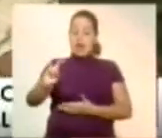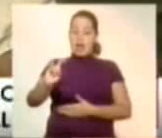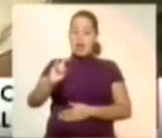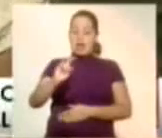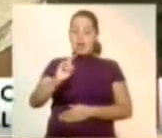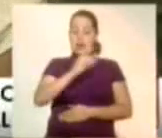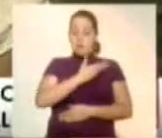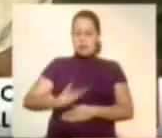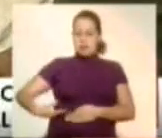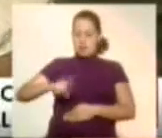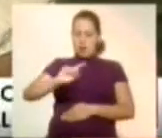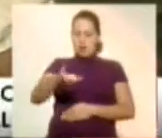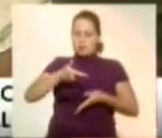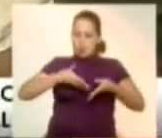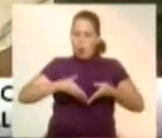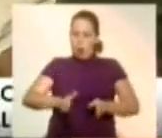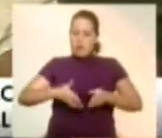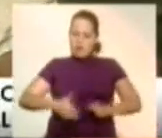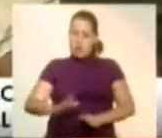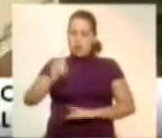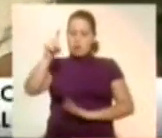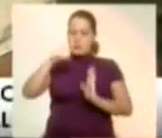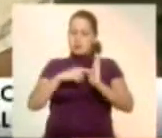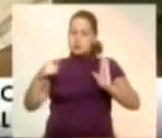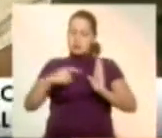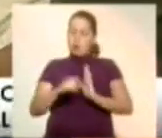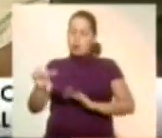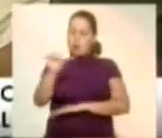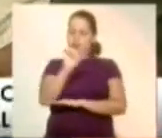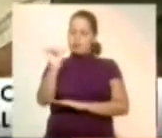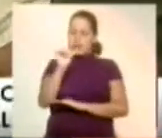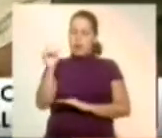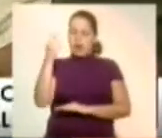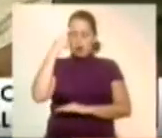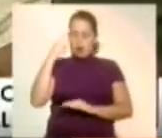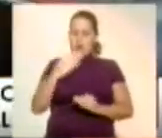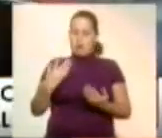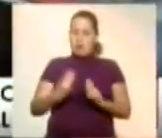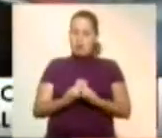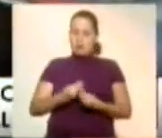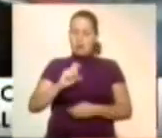Guillermo Zuluaga Ciso y los socios de Toyo Club. Con esta información volvemos al estudio. ¿Quién era?